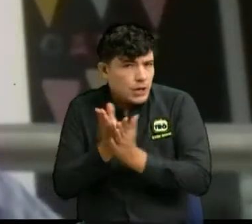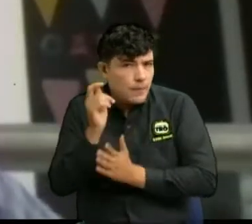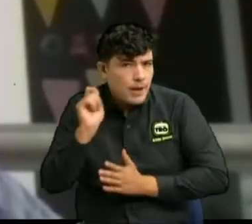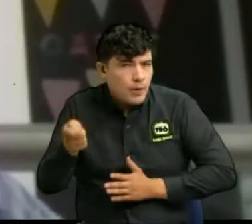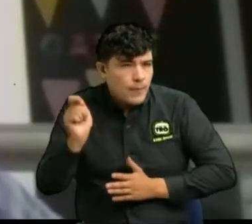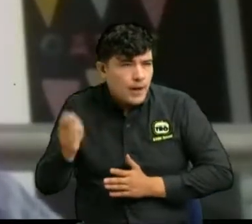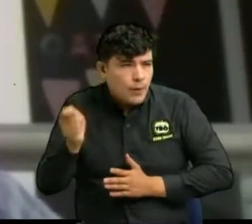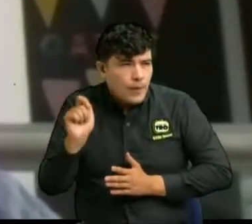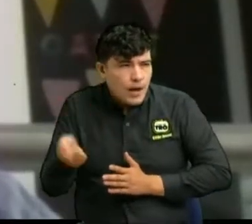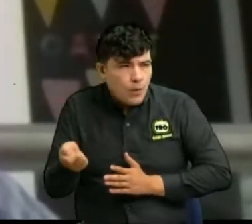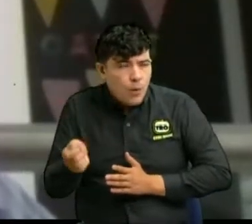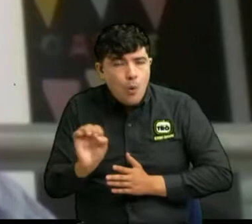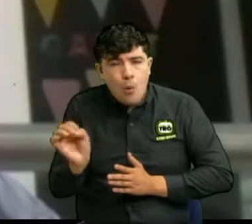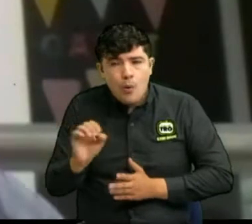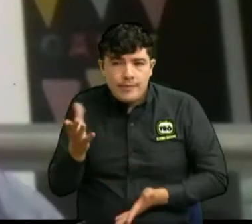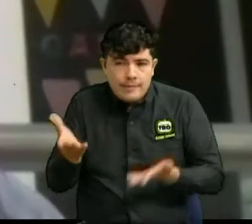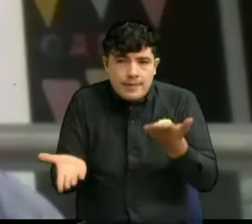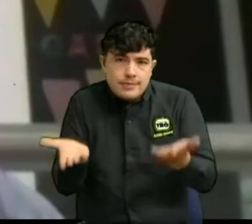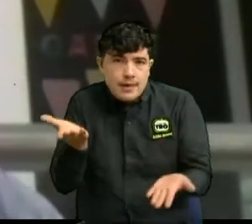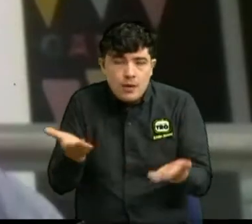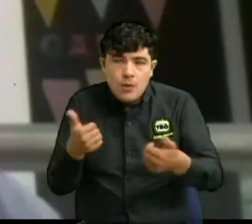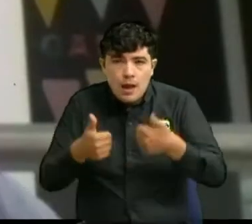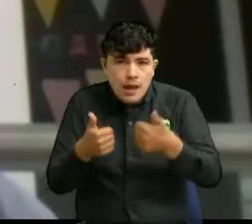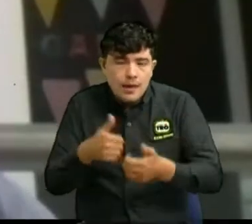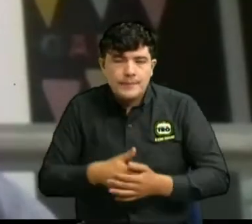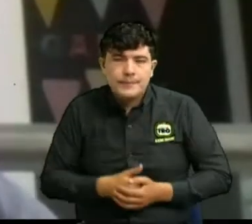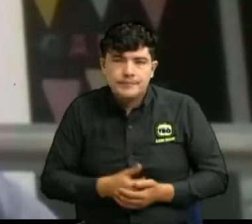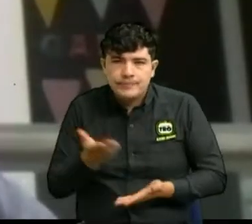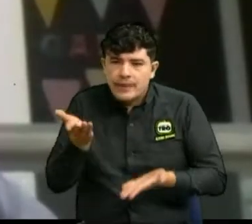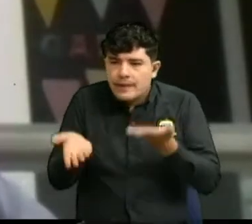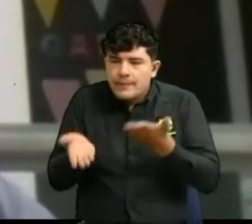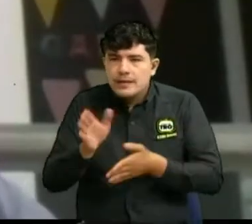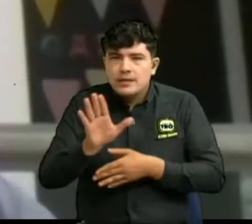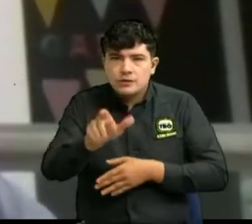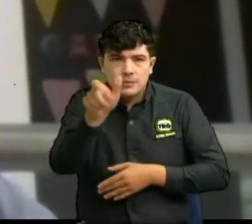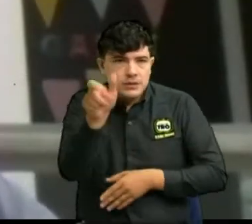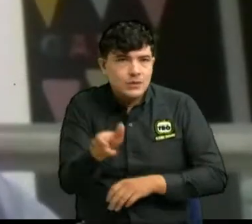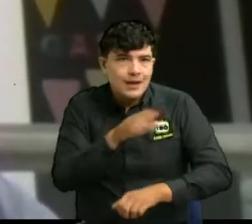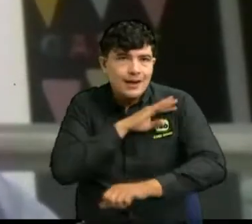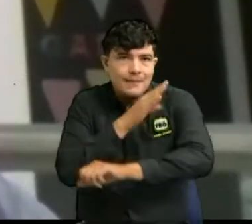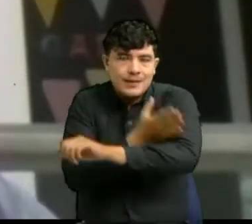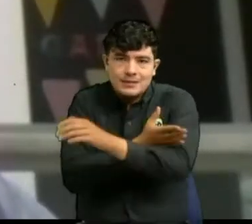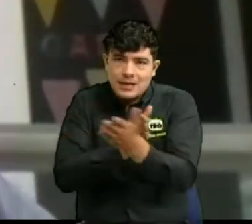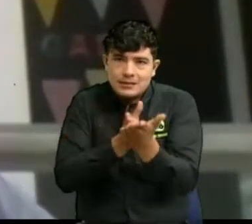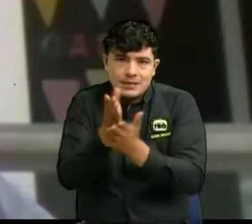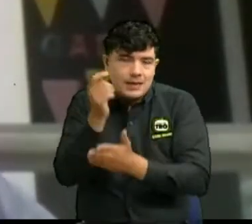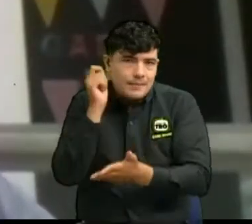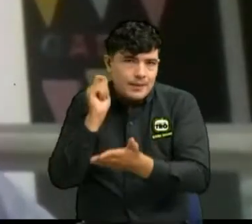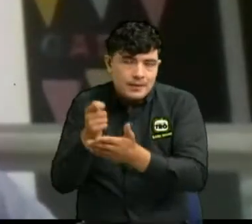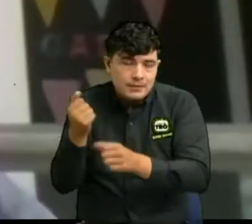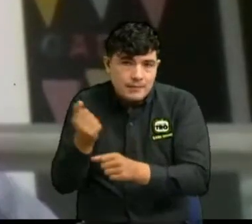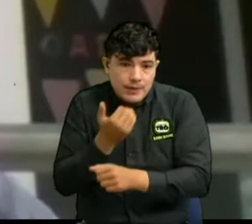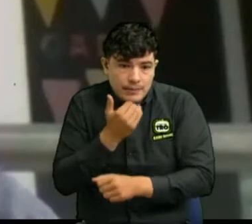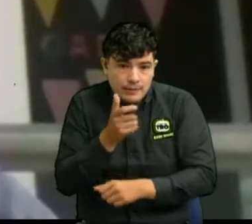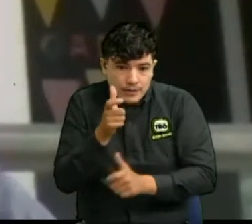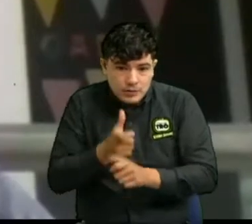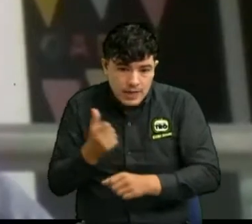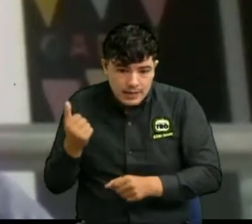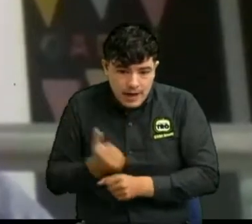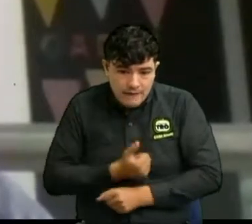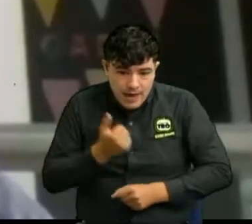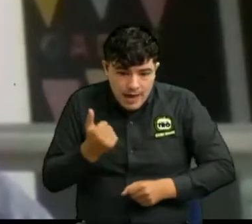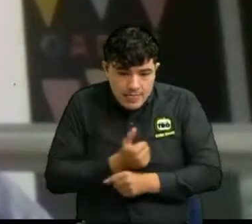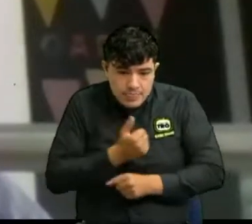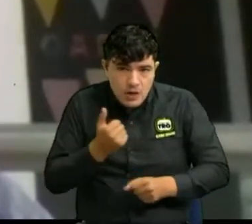cotizando? Eso depende si la persona tiene capacidad de pago. Si la persona tiene capacidad de